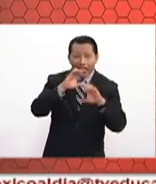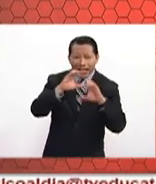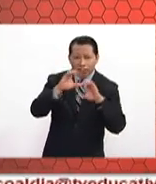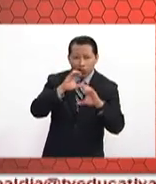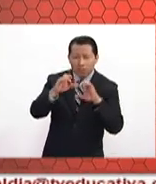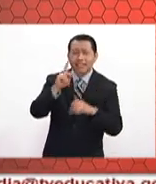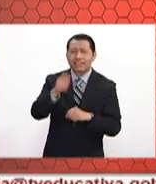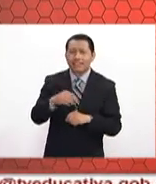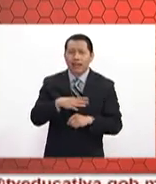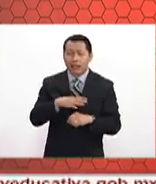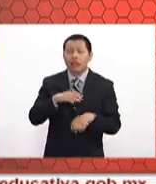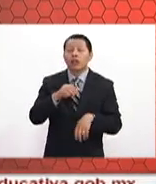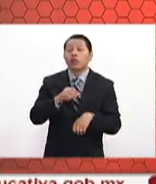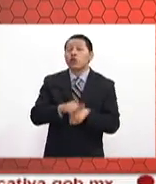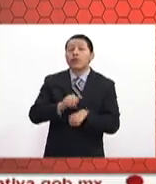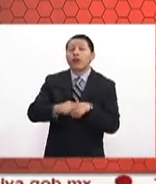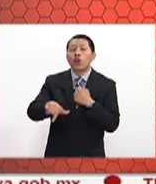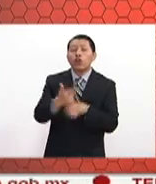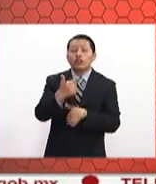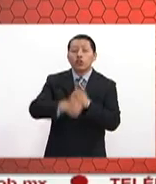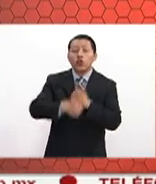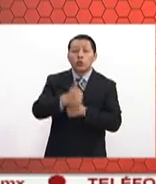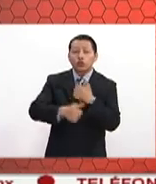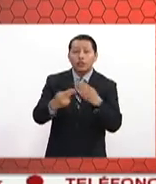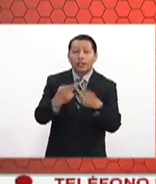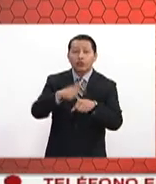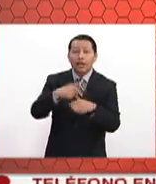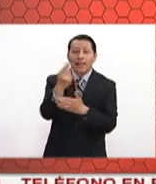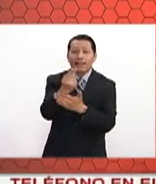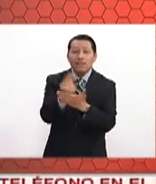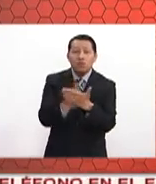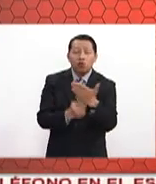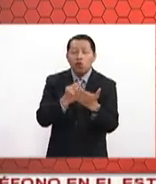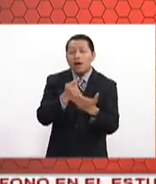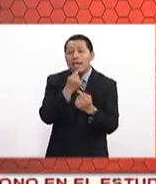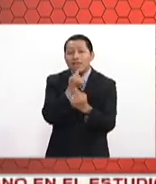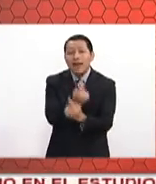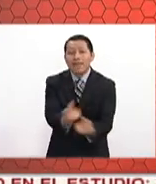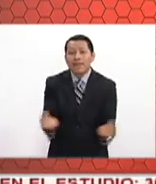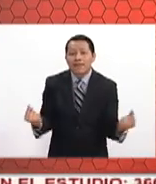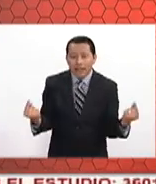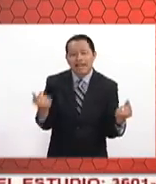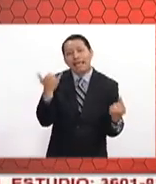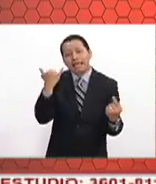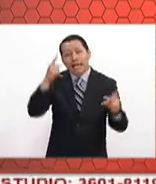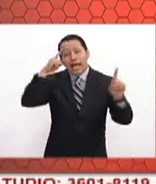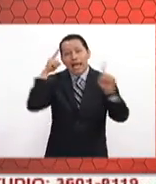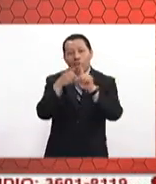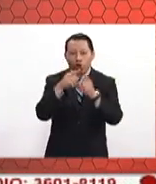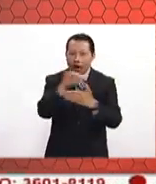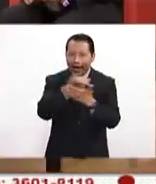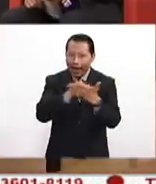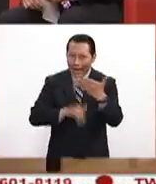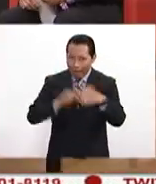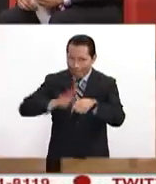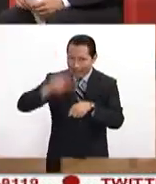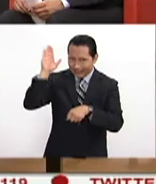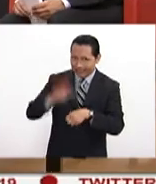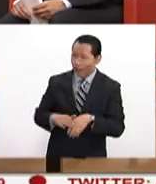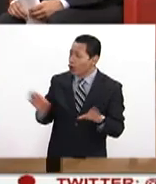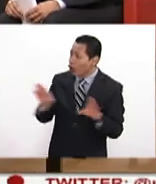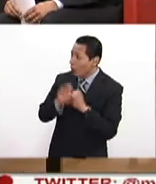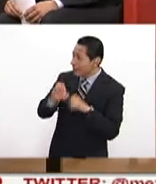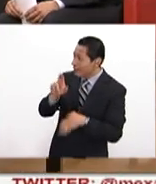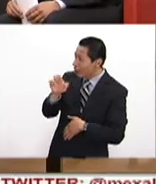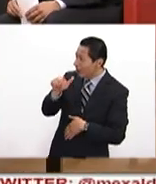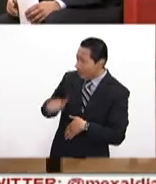quien hablaremos de la edición número 12 del Concurso Nacional de Dibujo Infantil y el reto Leer Más. ¿Cómo vamos, Roxana? Muchas gracias por estar con nosotros.